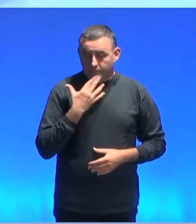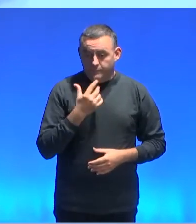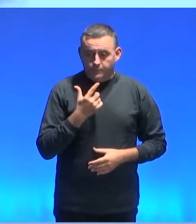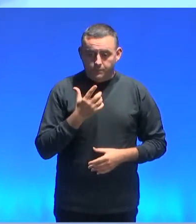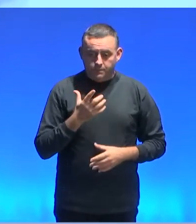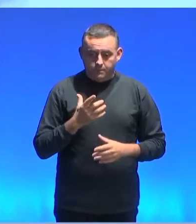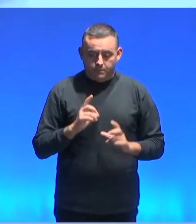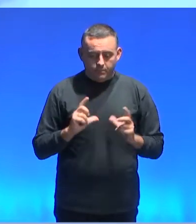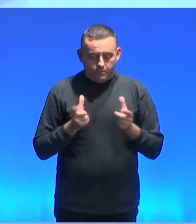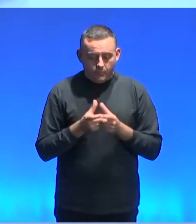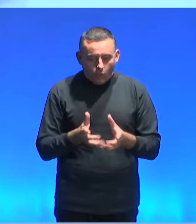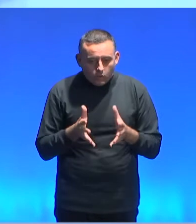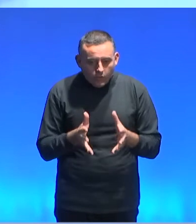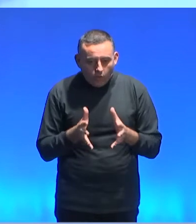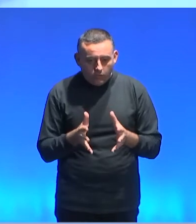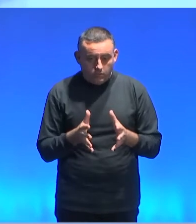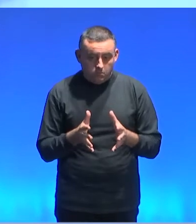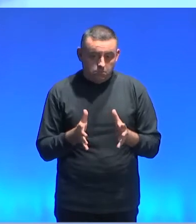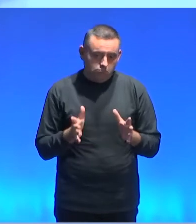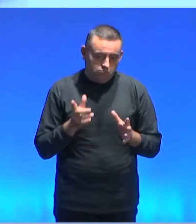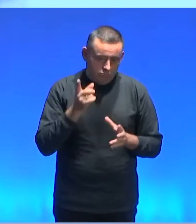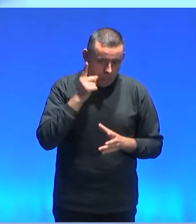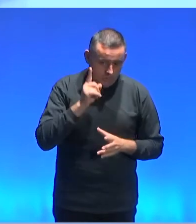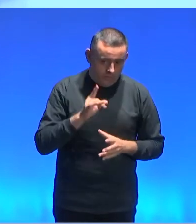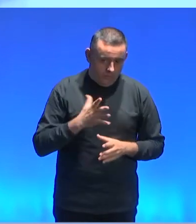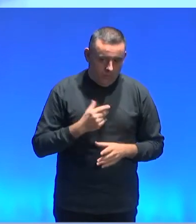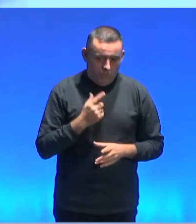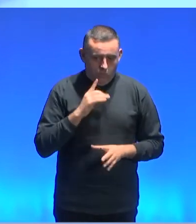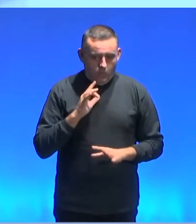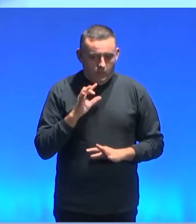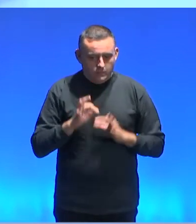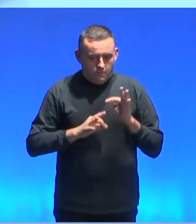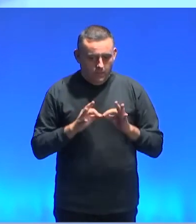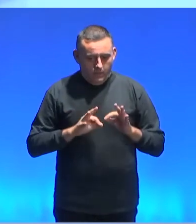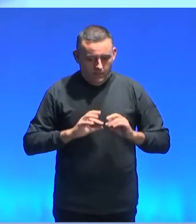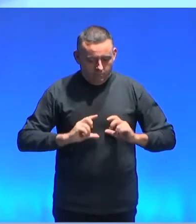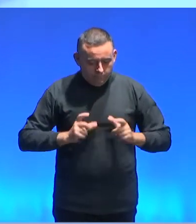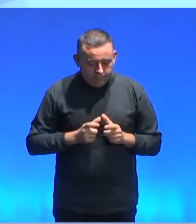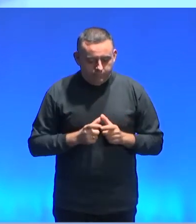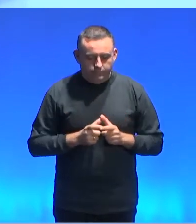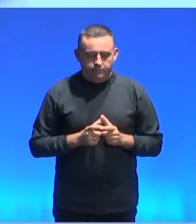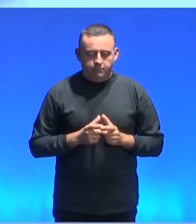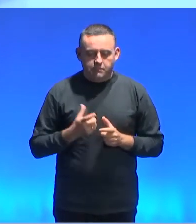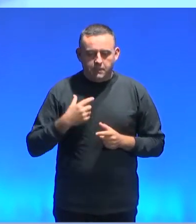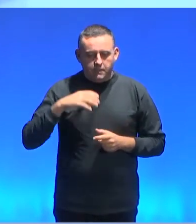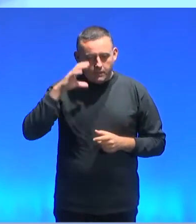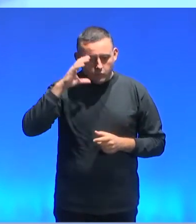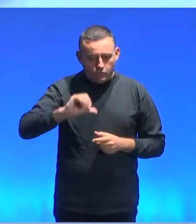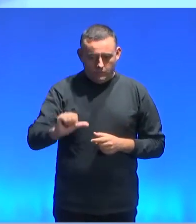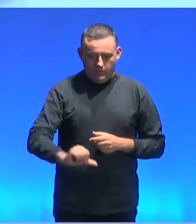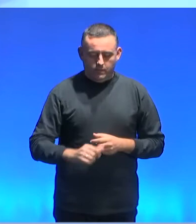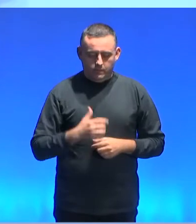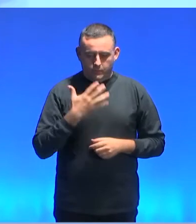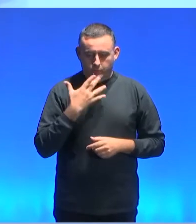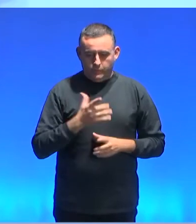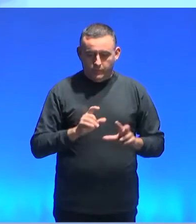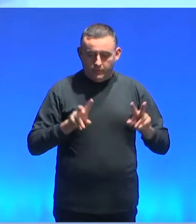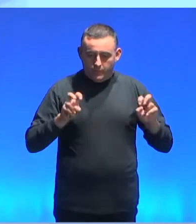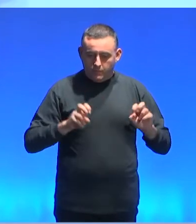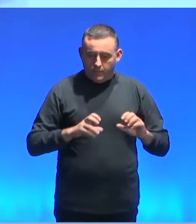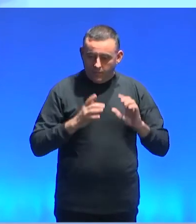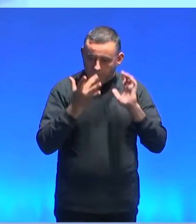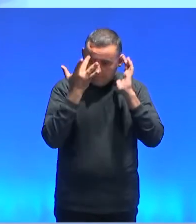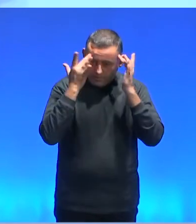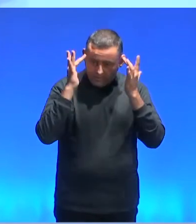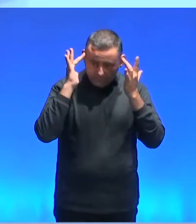No lo sé, pero una asamblea donde sí, de verdad, se escuche cuál es la visión en torno a las fallas de los niños y las niñas